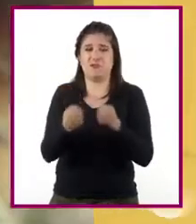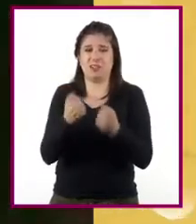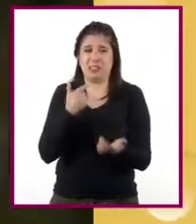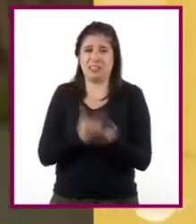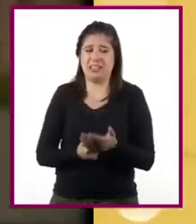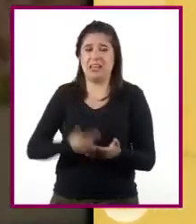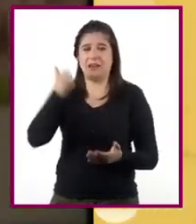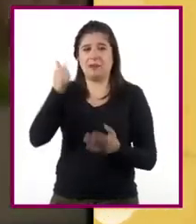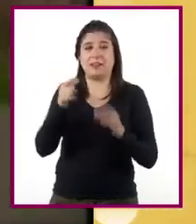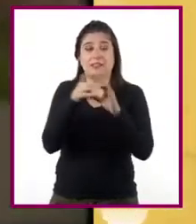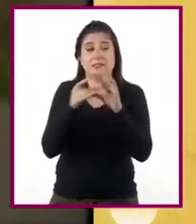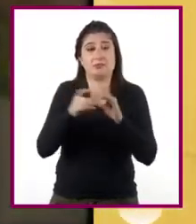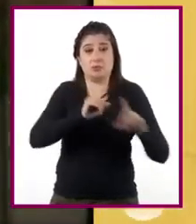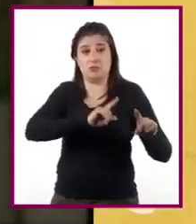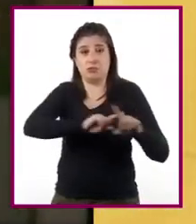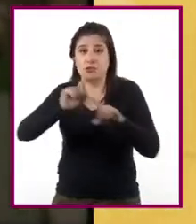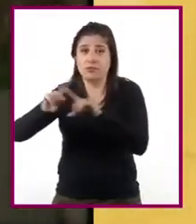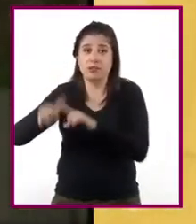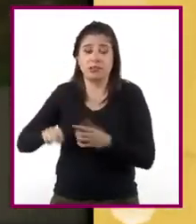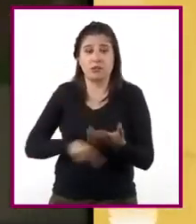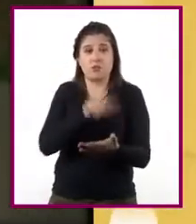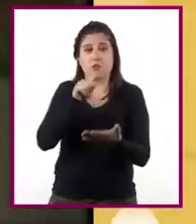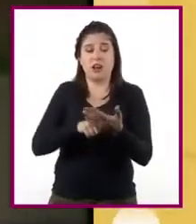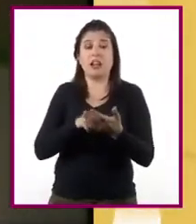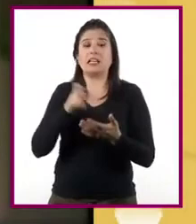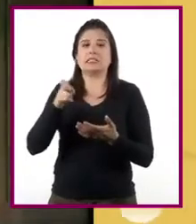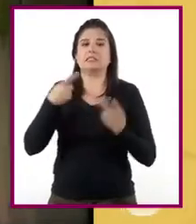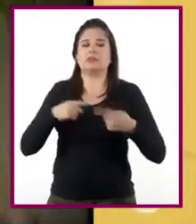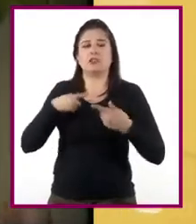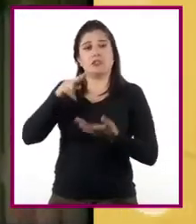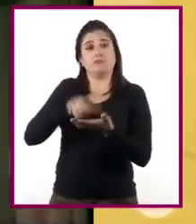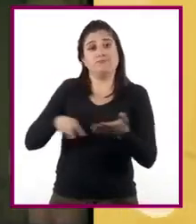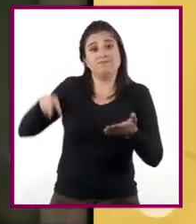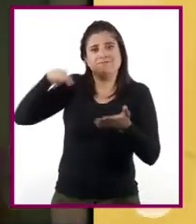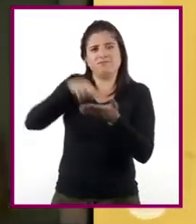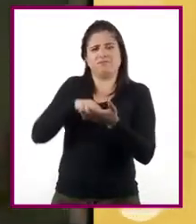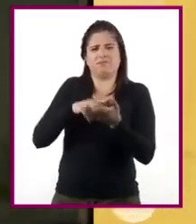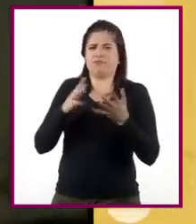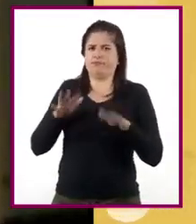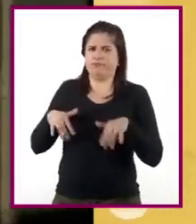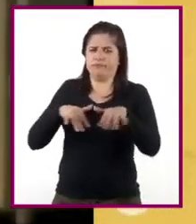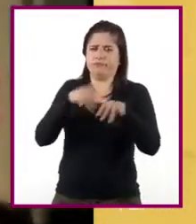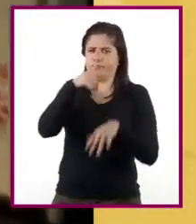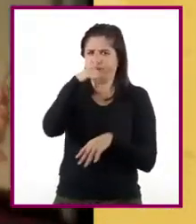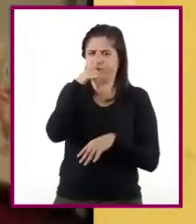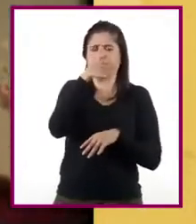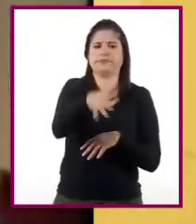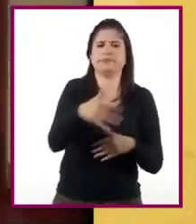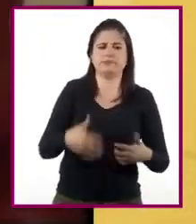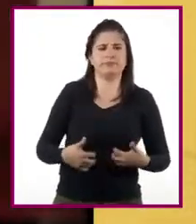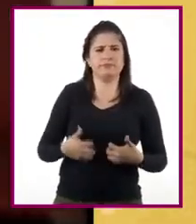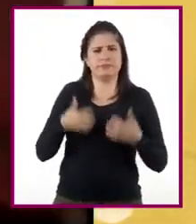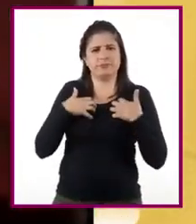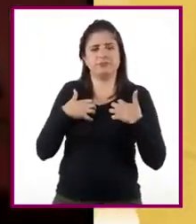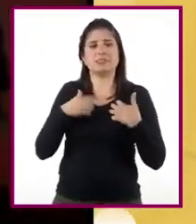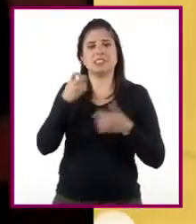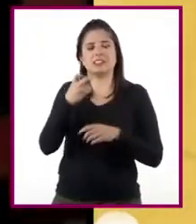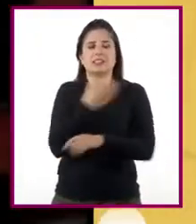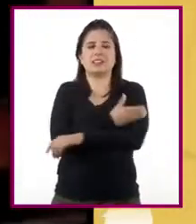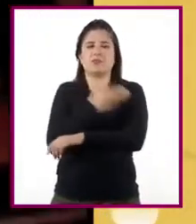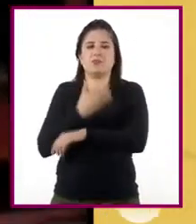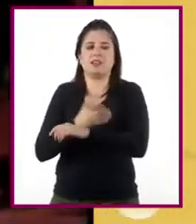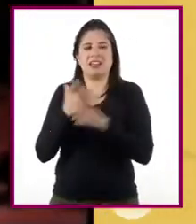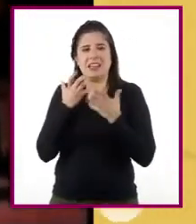explicar que en distintos lugares la población se levante, sobre todo cuando van a encontrar la inspiración que va a acompañar